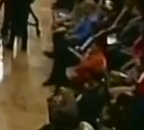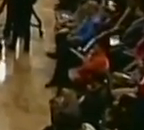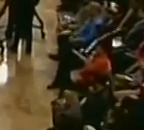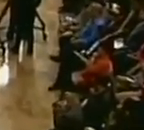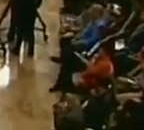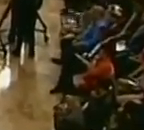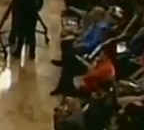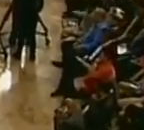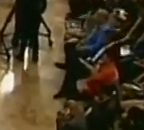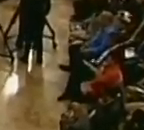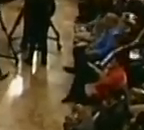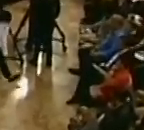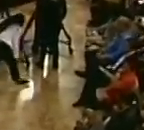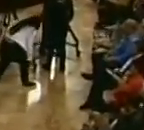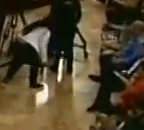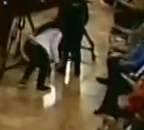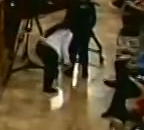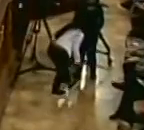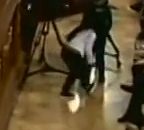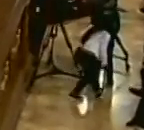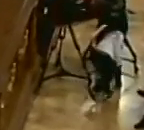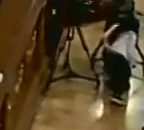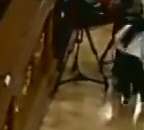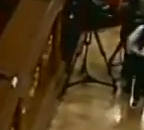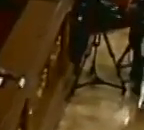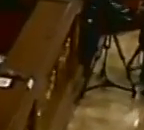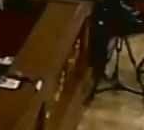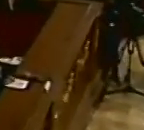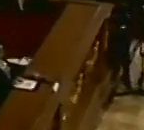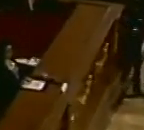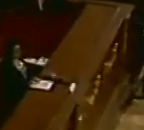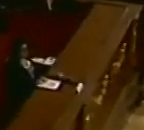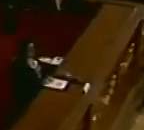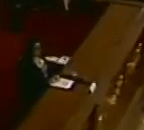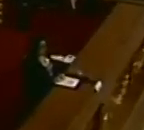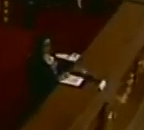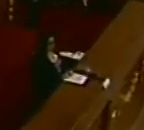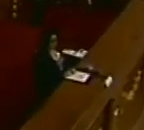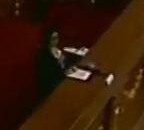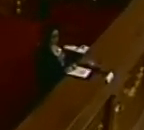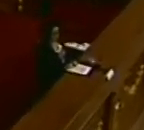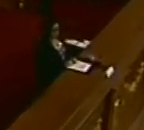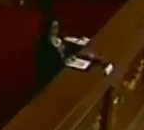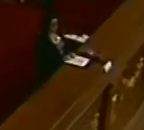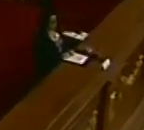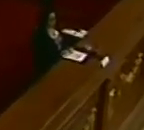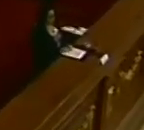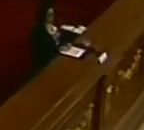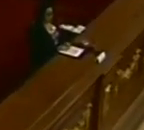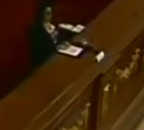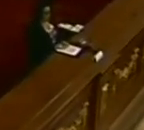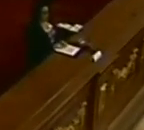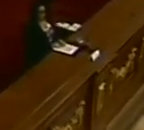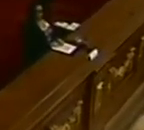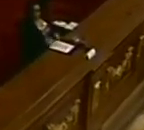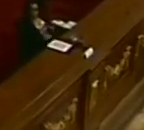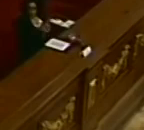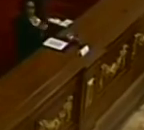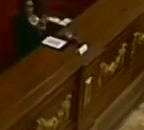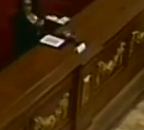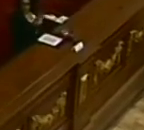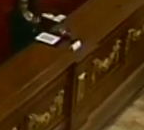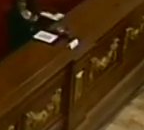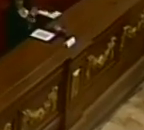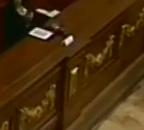al ministro del poder popular para relaciones interiores justici para nuestro mayor